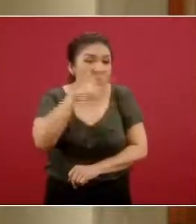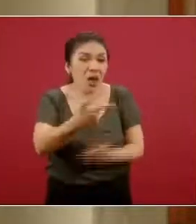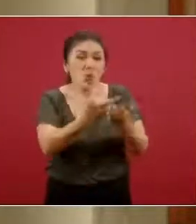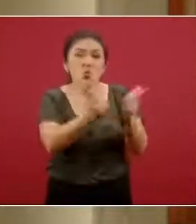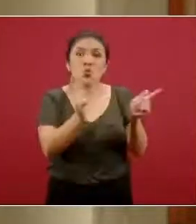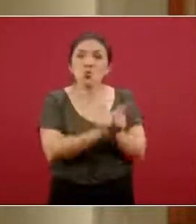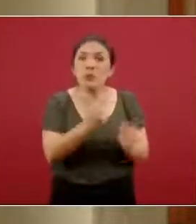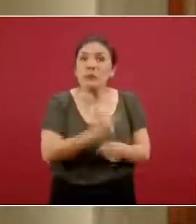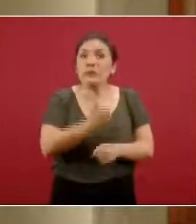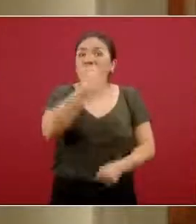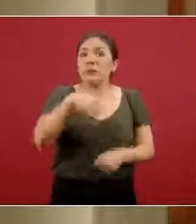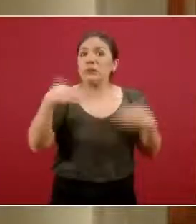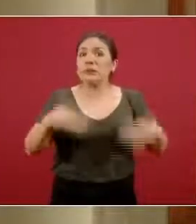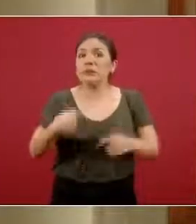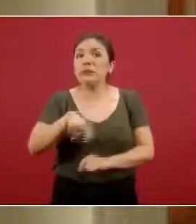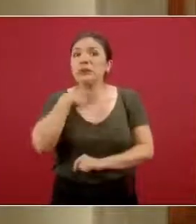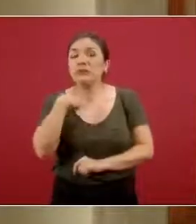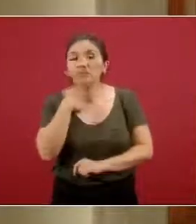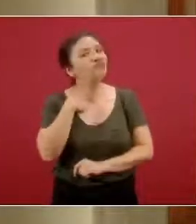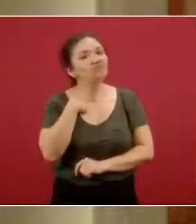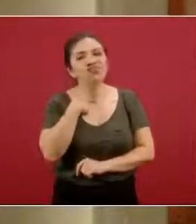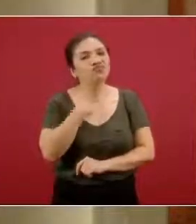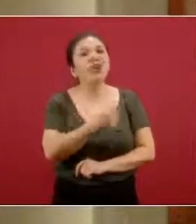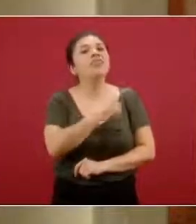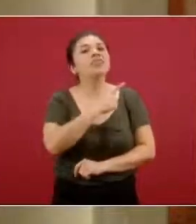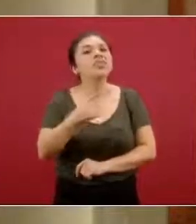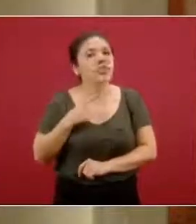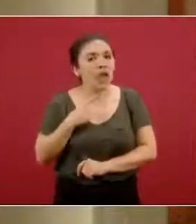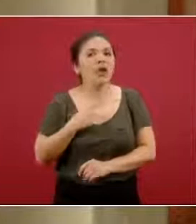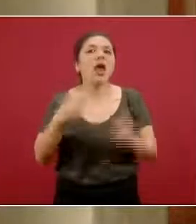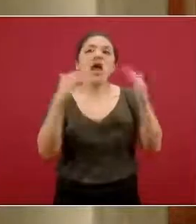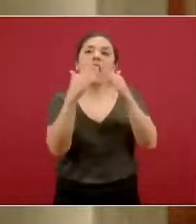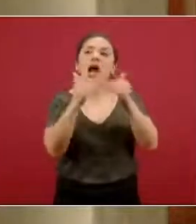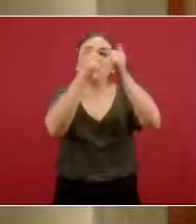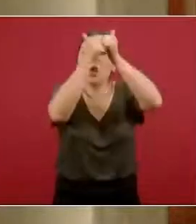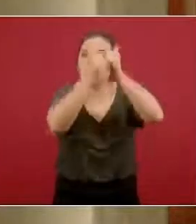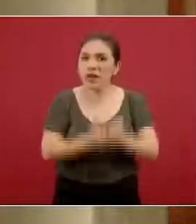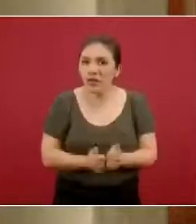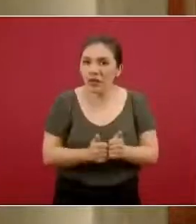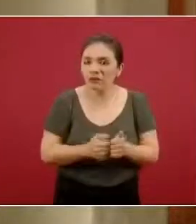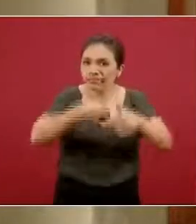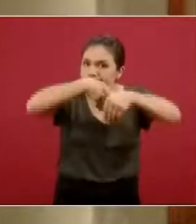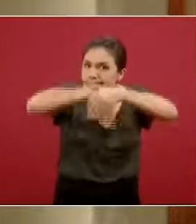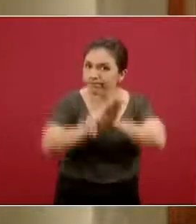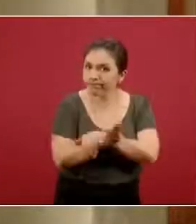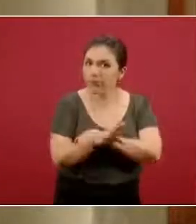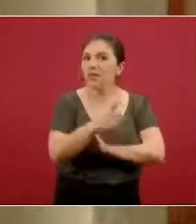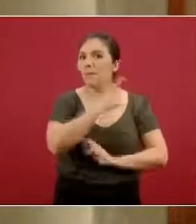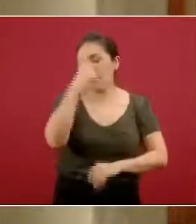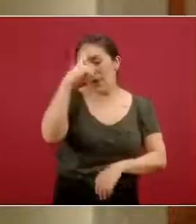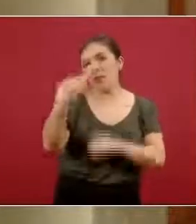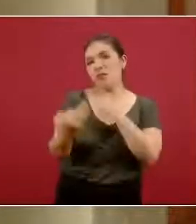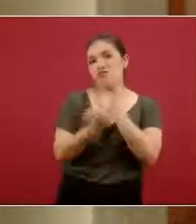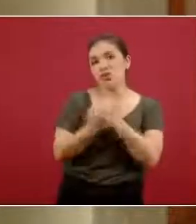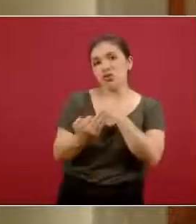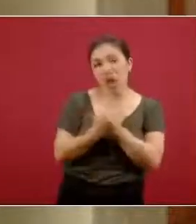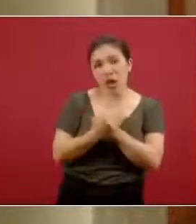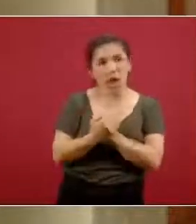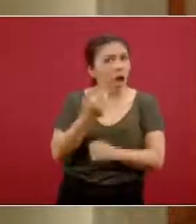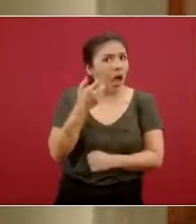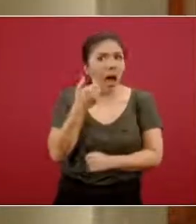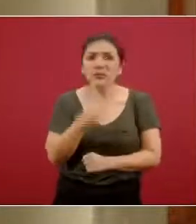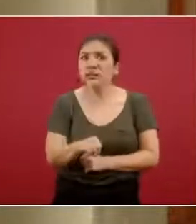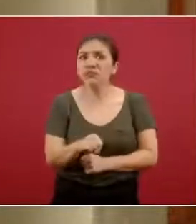riesgo, estos también debían ir a resguardarse a sus domicilios y protegerse. Y eso es lo que